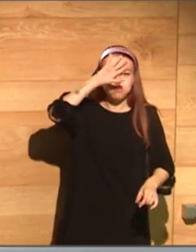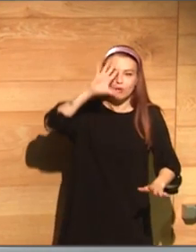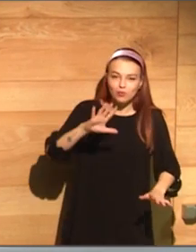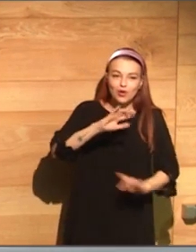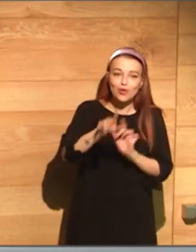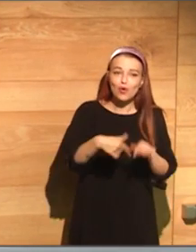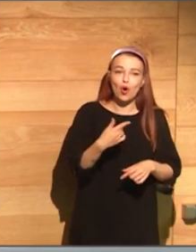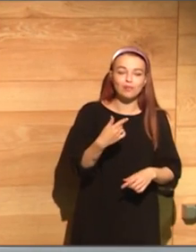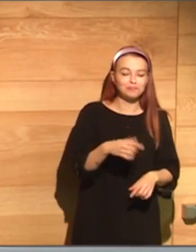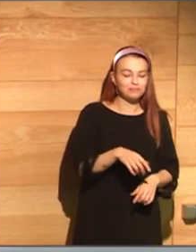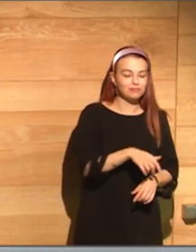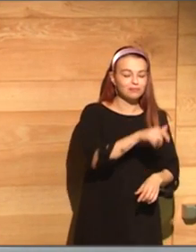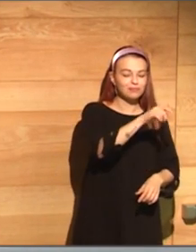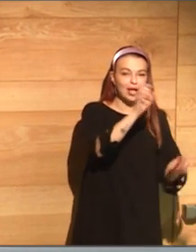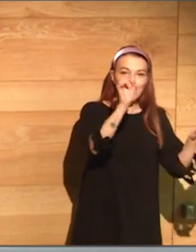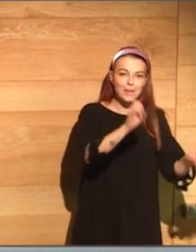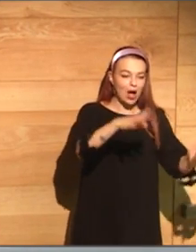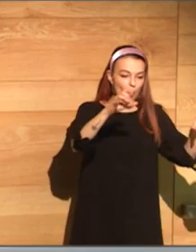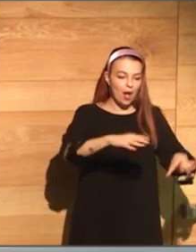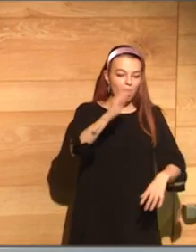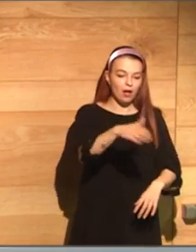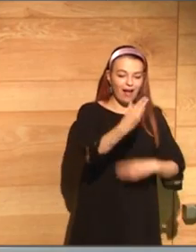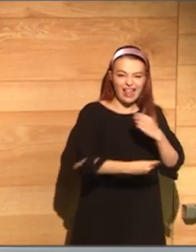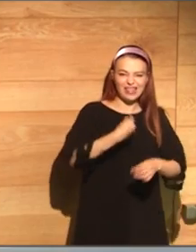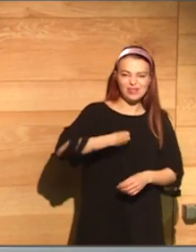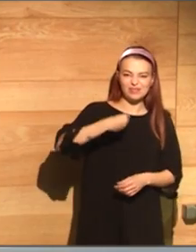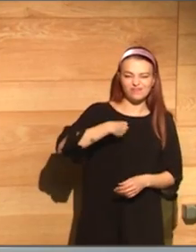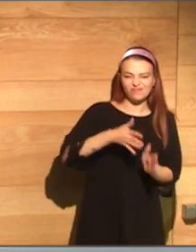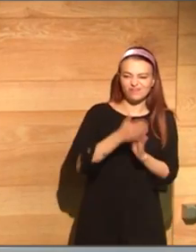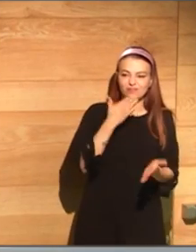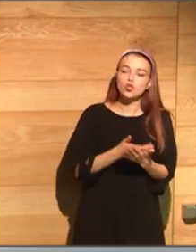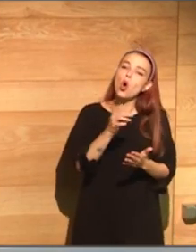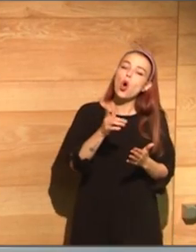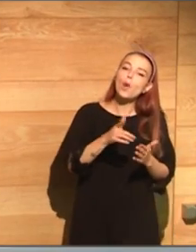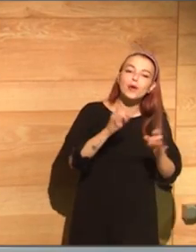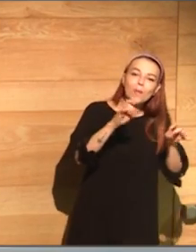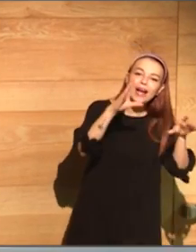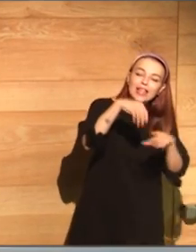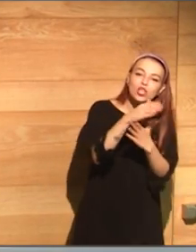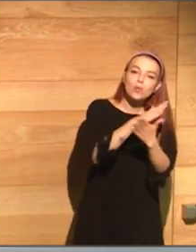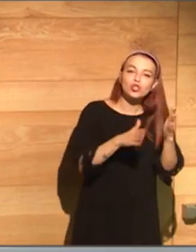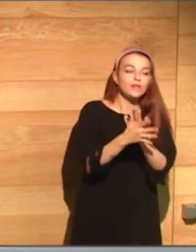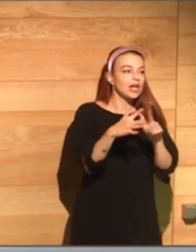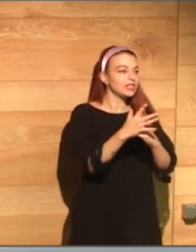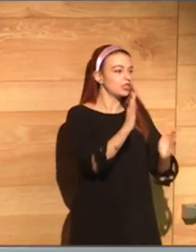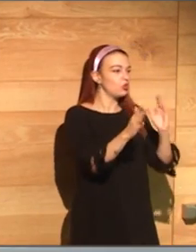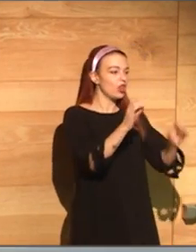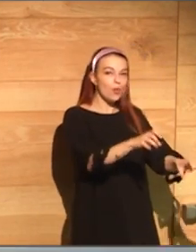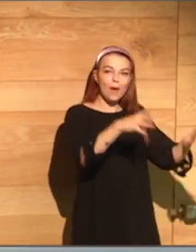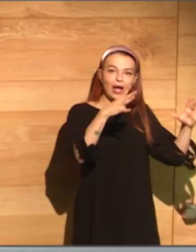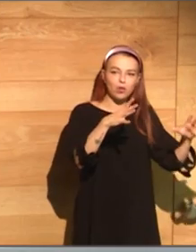visto 25 magos haciéndolo, dices, bueno... Bueno, pero yo me refiero a magia, me refiero en sentido poético. Ah, esto, vale. esto es un momento mágico, dice, pero es un momento mágico.